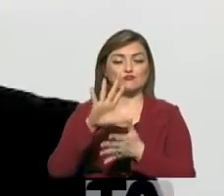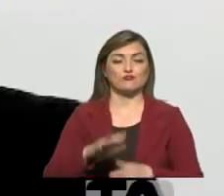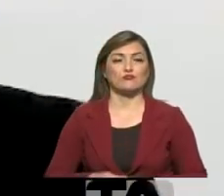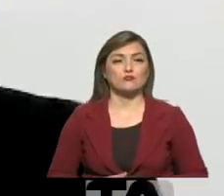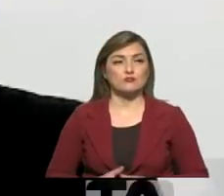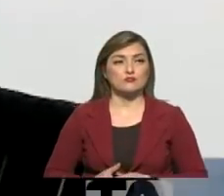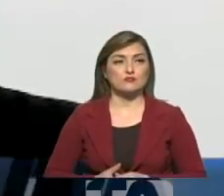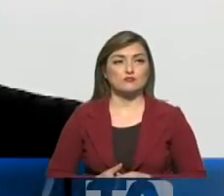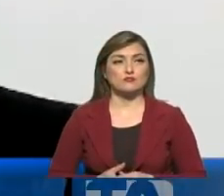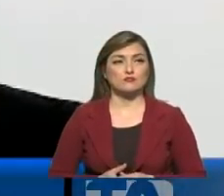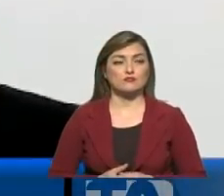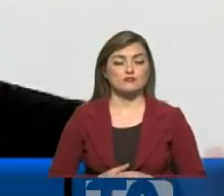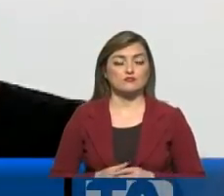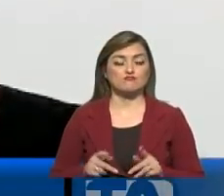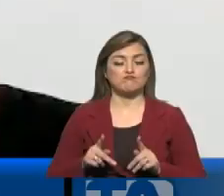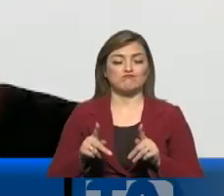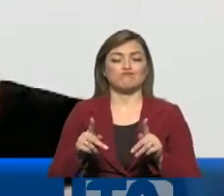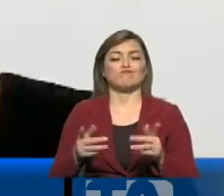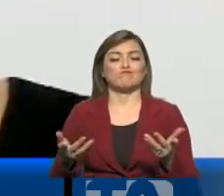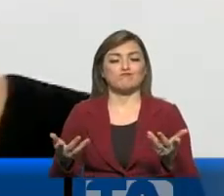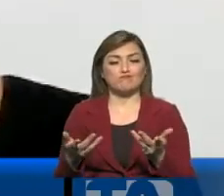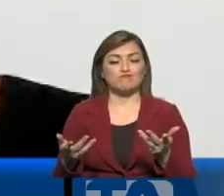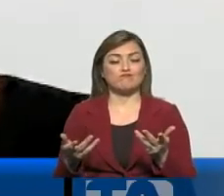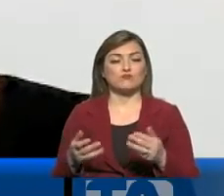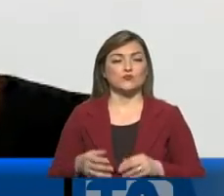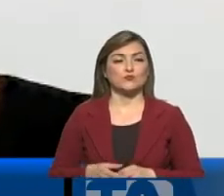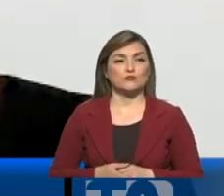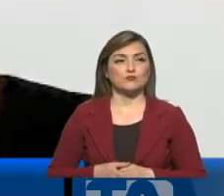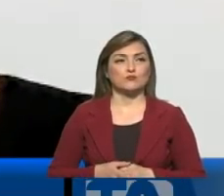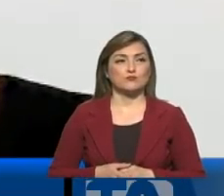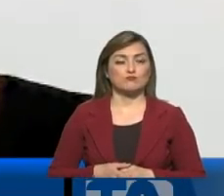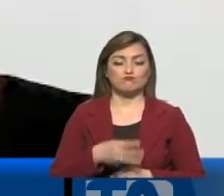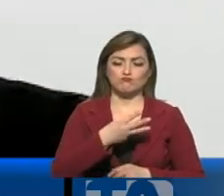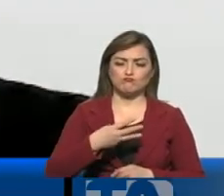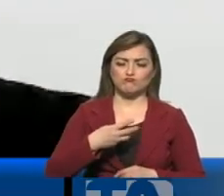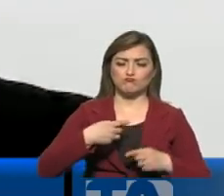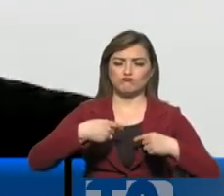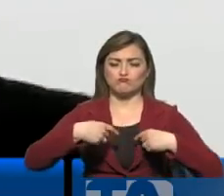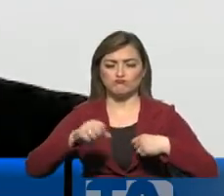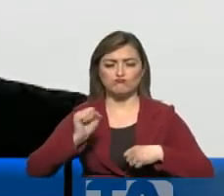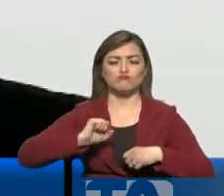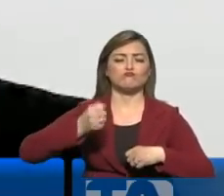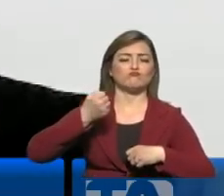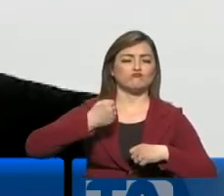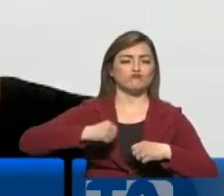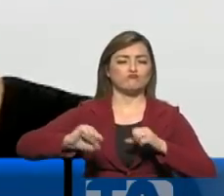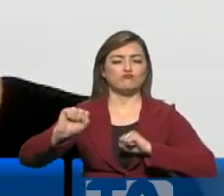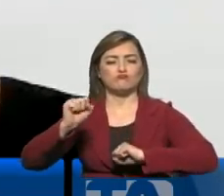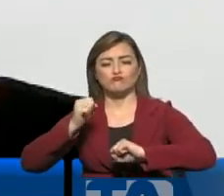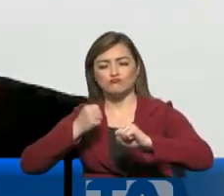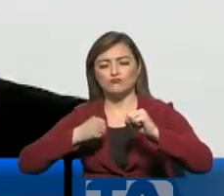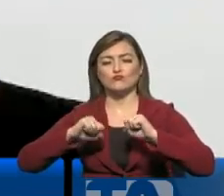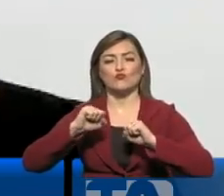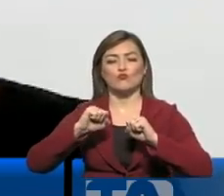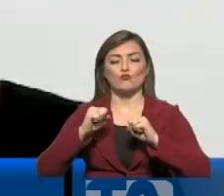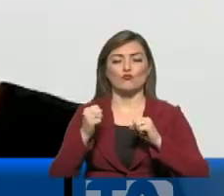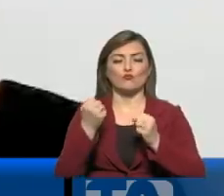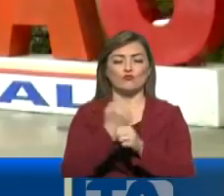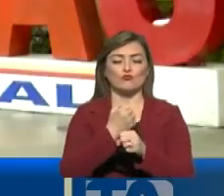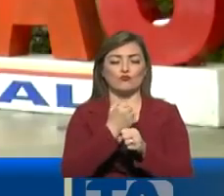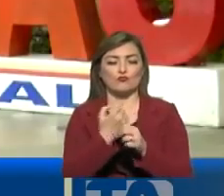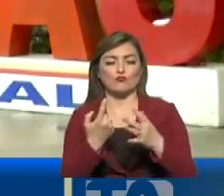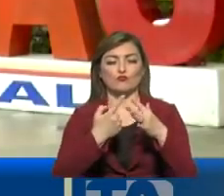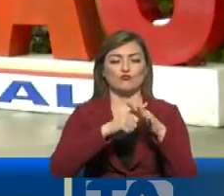permitir este dinamismo, no solamente en el flujo migratorio, sino también la inserción laboral y otros